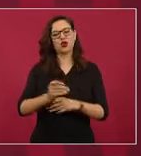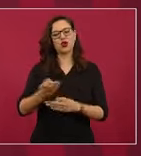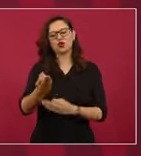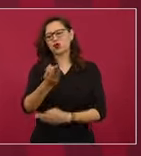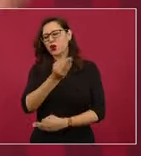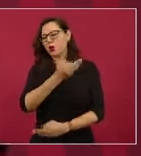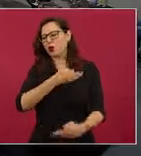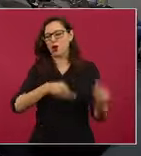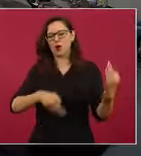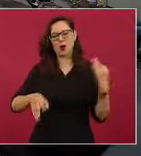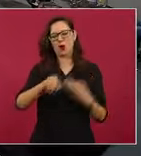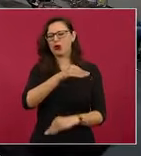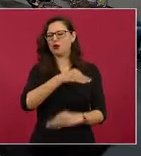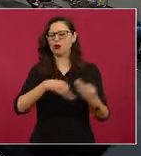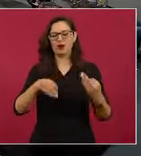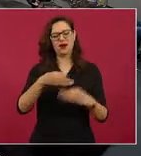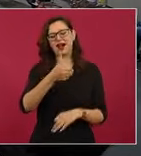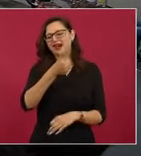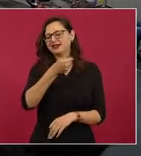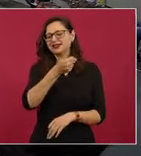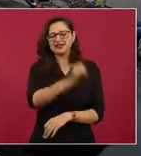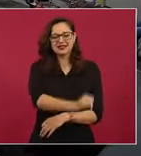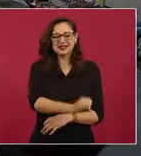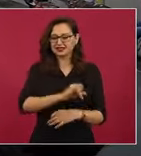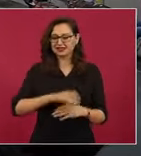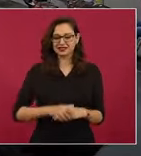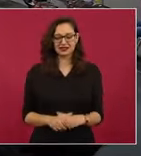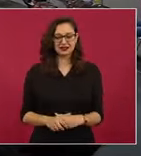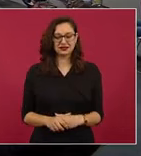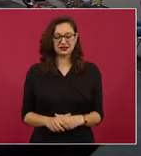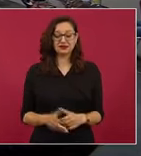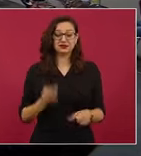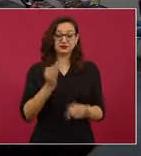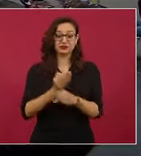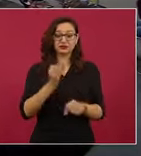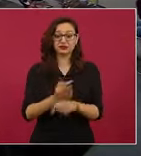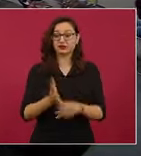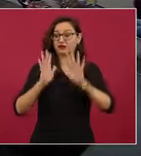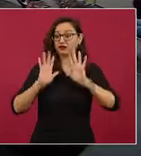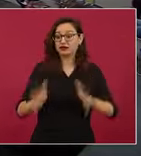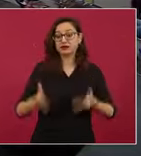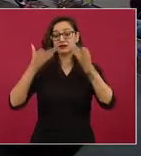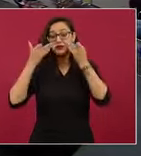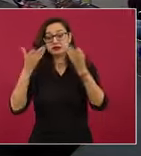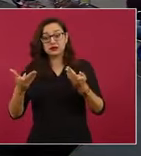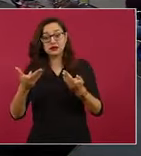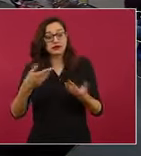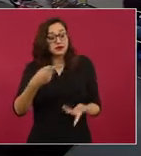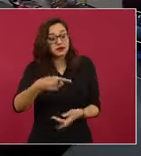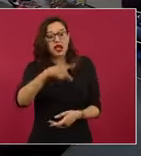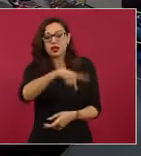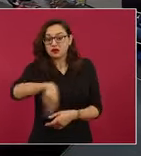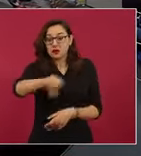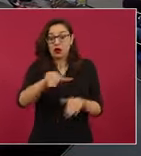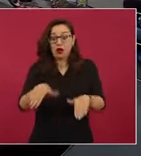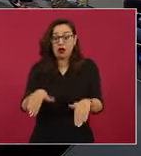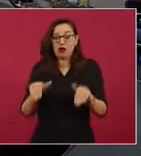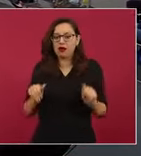más que simulación, porque como está quedando demostrado, sí tienen partido,